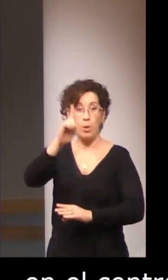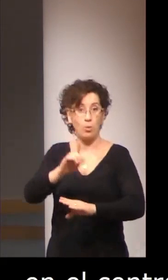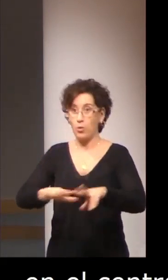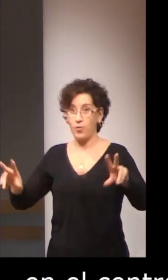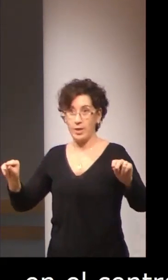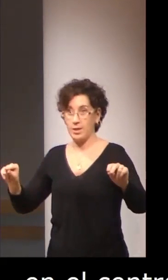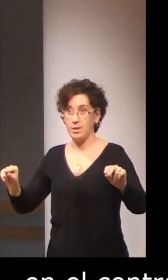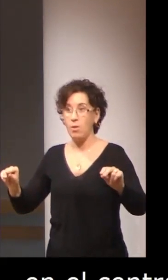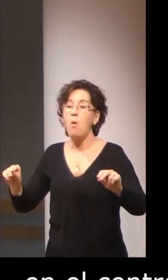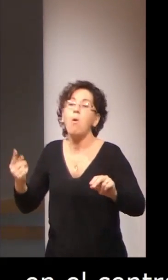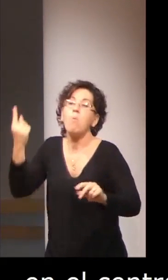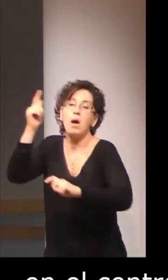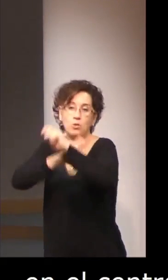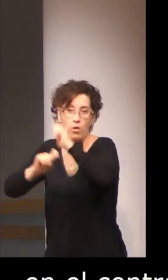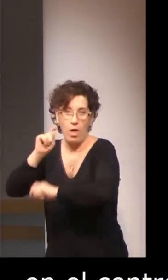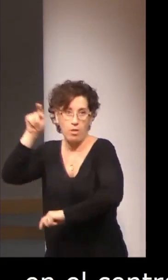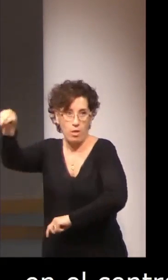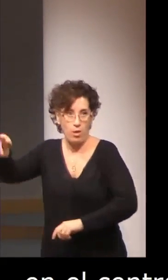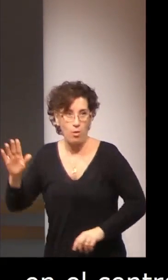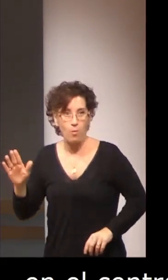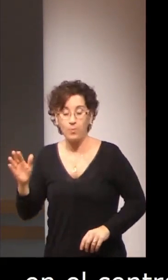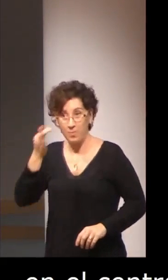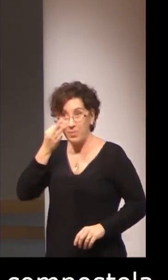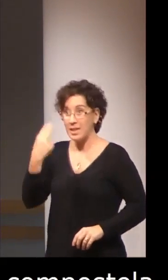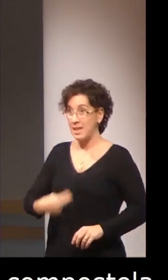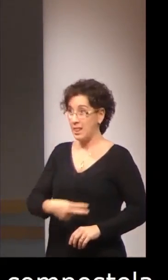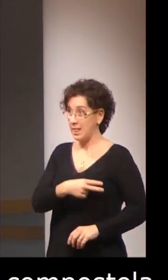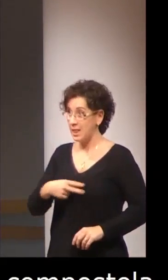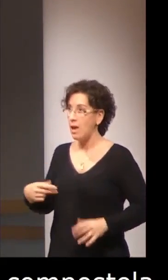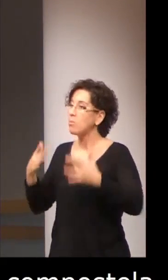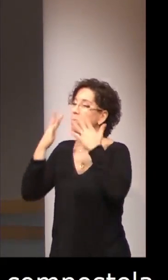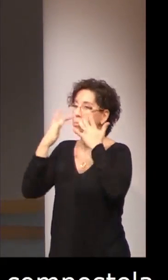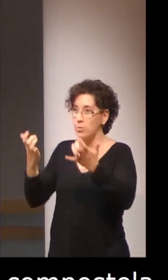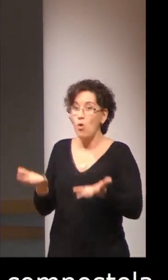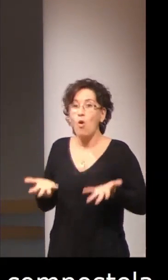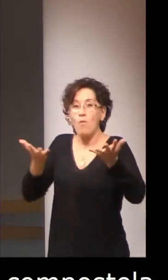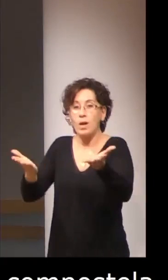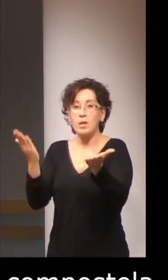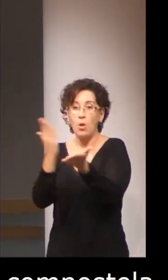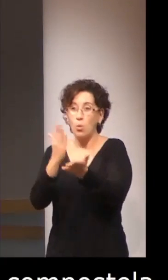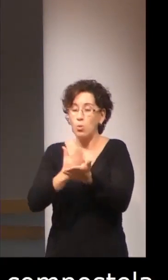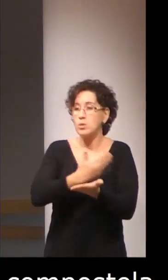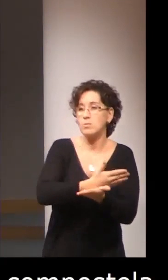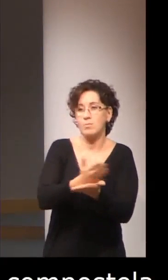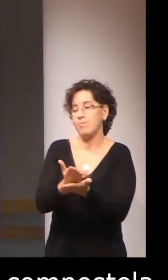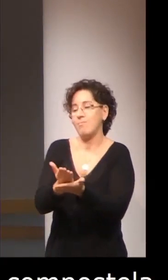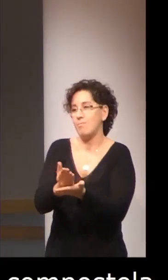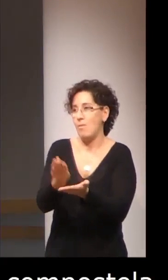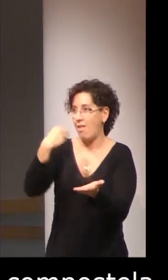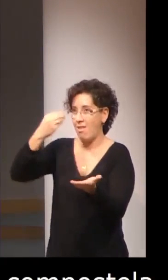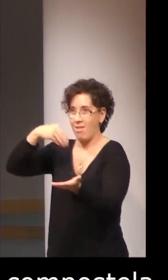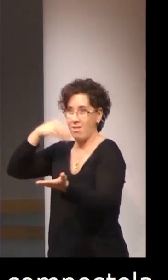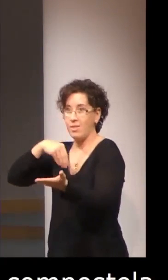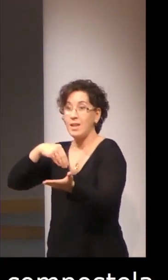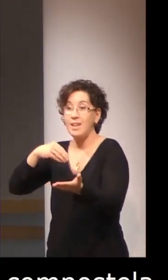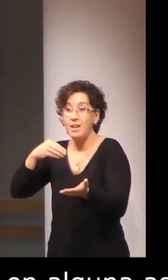asociación hay carencia en Santiago de Compostela en la oferta de cursos Y la verdad los que hay en general